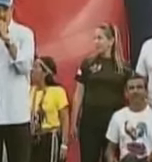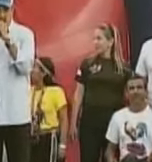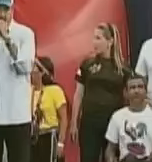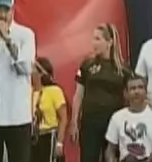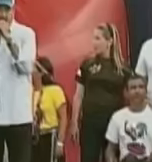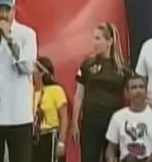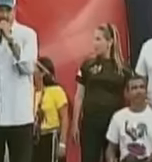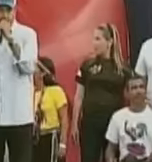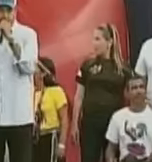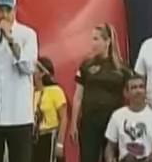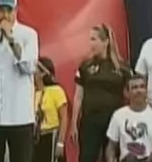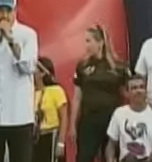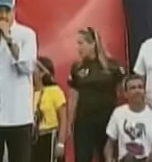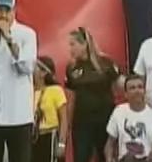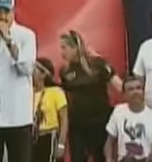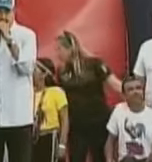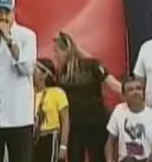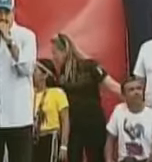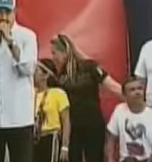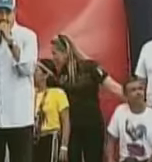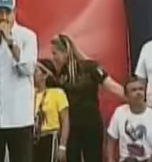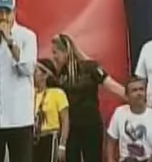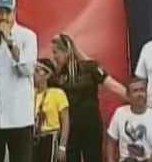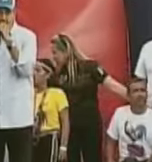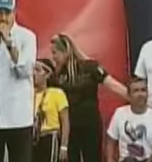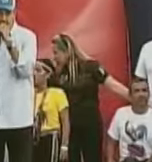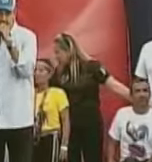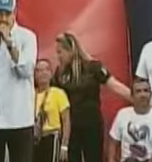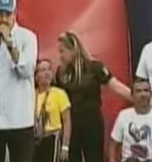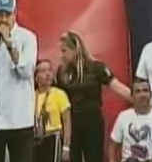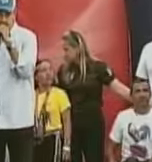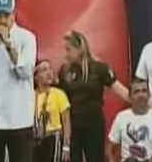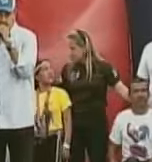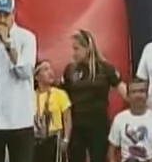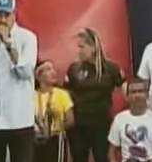donde el gran general del pueblo soberano Ezequiel Zamora